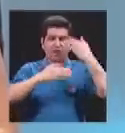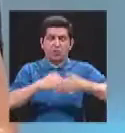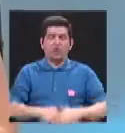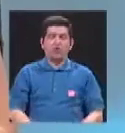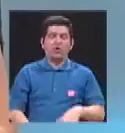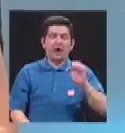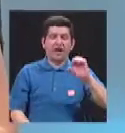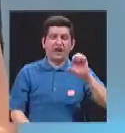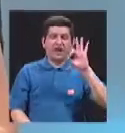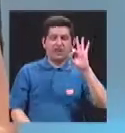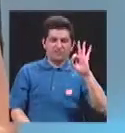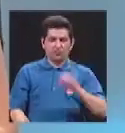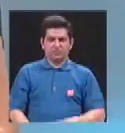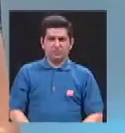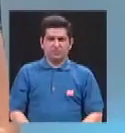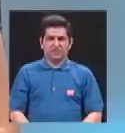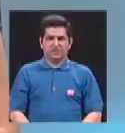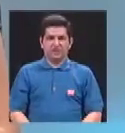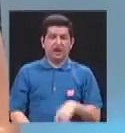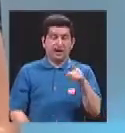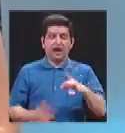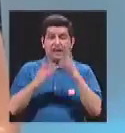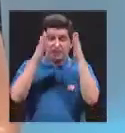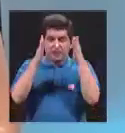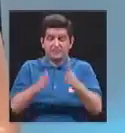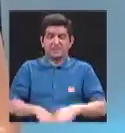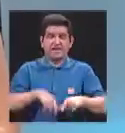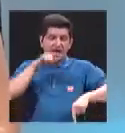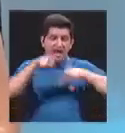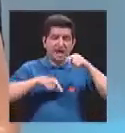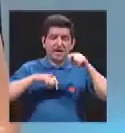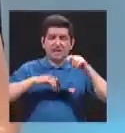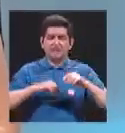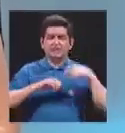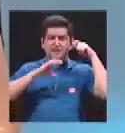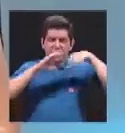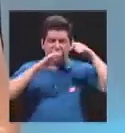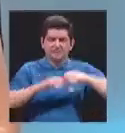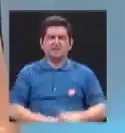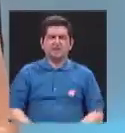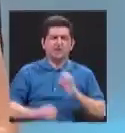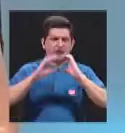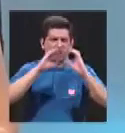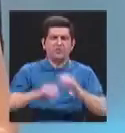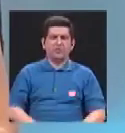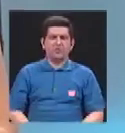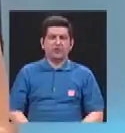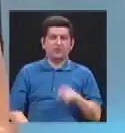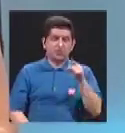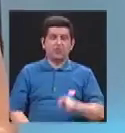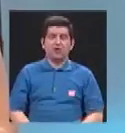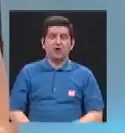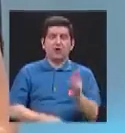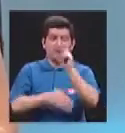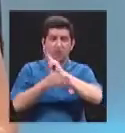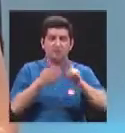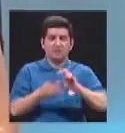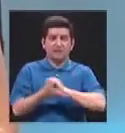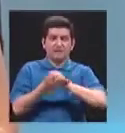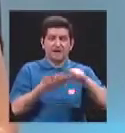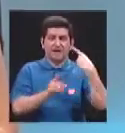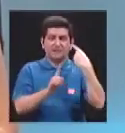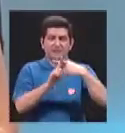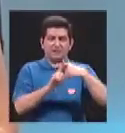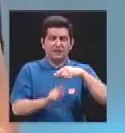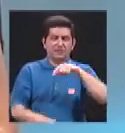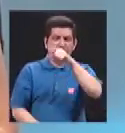Cine. Después don Enrique Fuster, un especialista en crítica de cine y comunicación audiovisual de la Universidad de la Santa